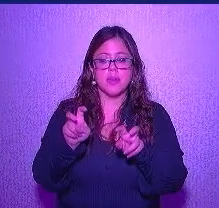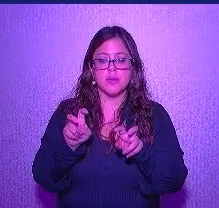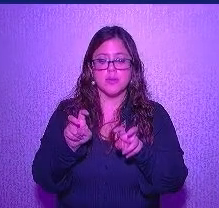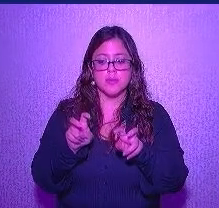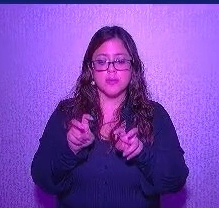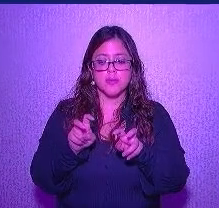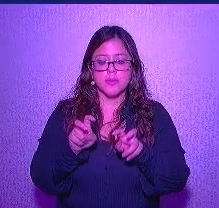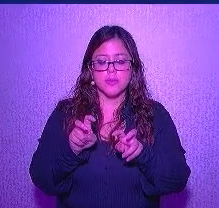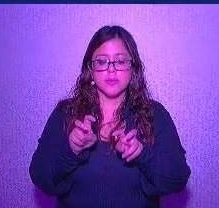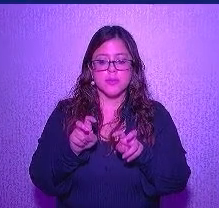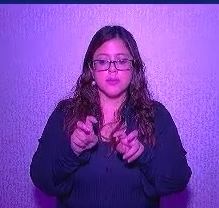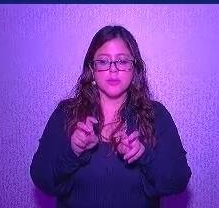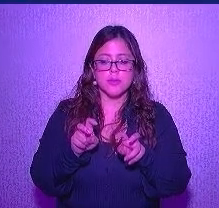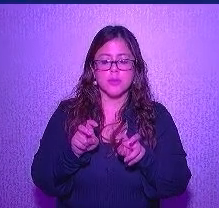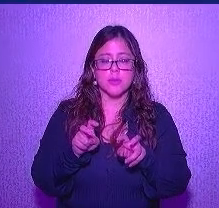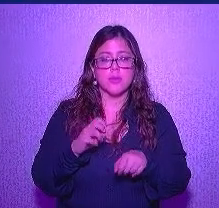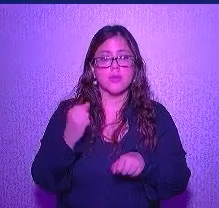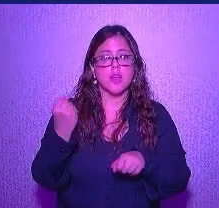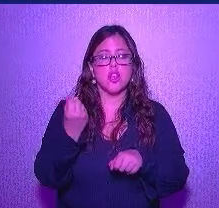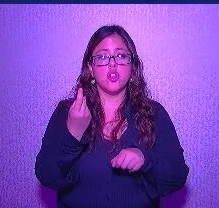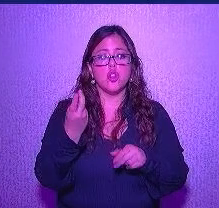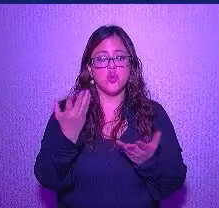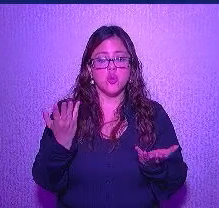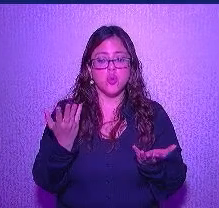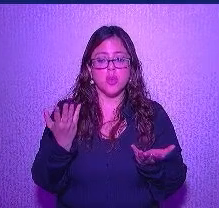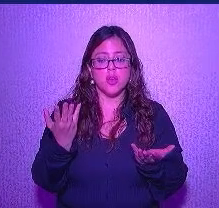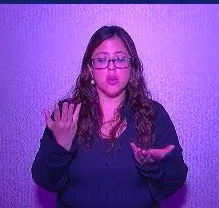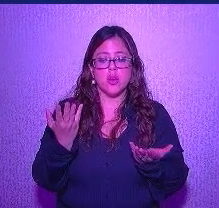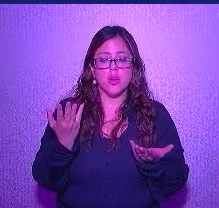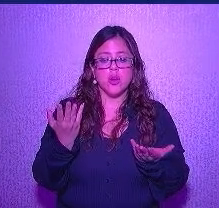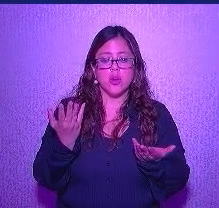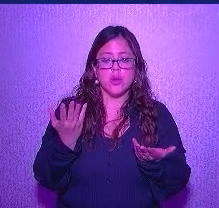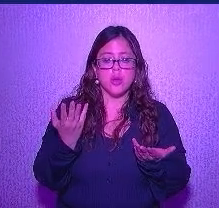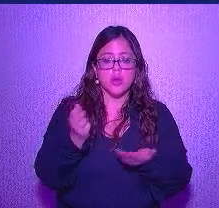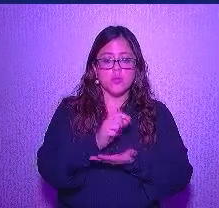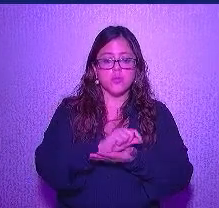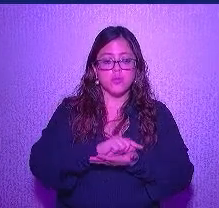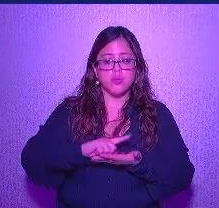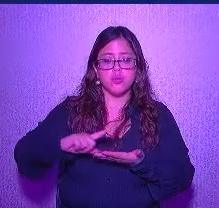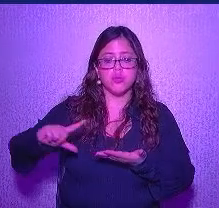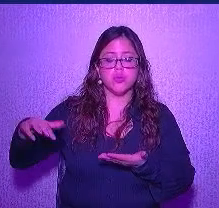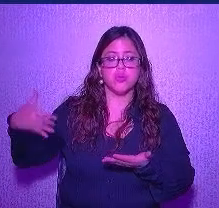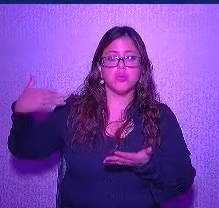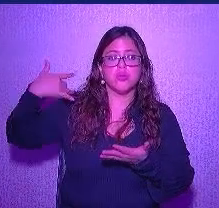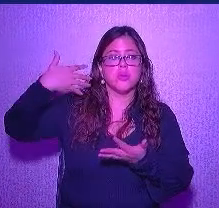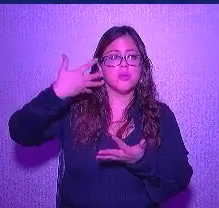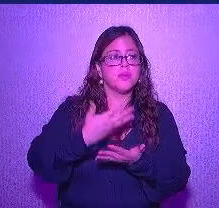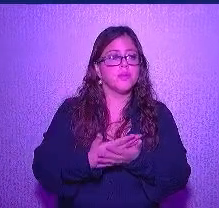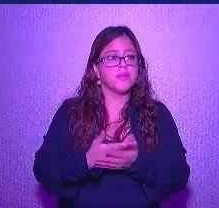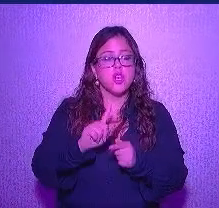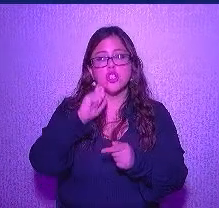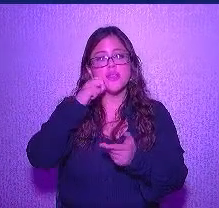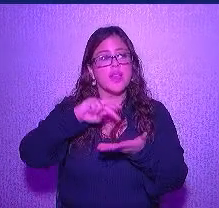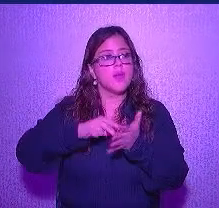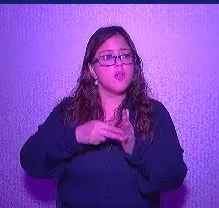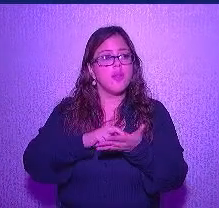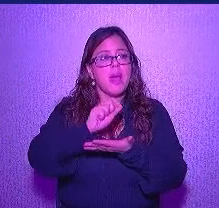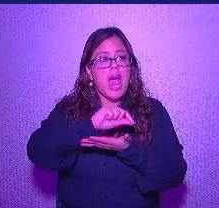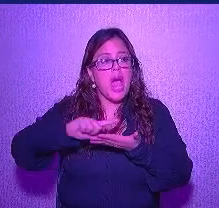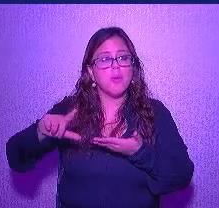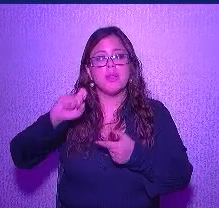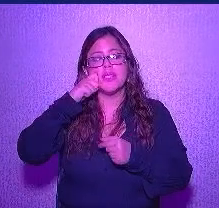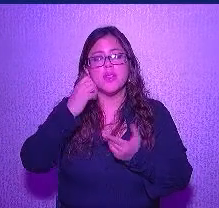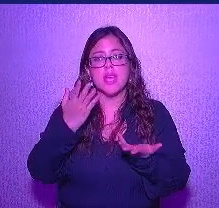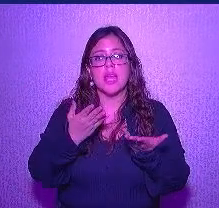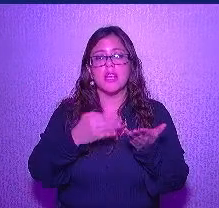dirección los números de vulnerabilidades continúan a crecer a lo largo del tiempo y no es porque el problema aumenta pero es porque cada vez somos